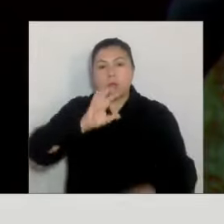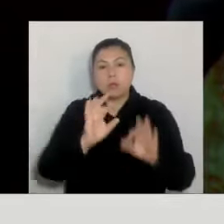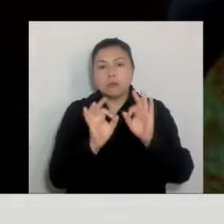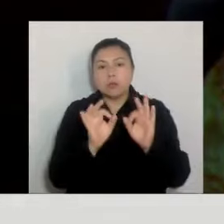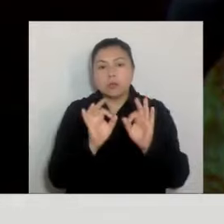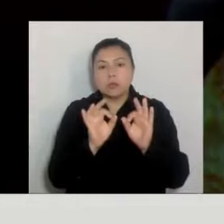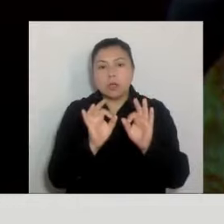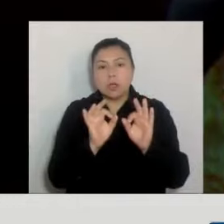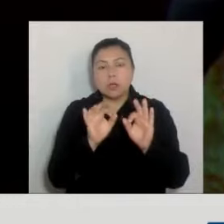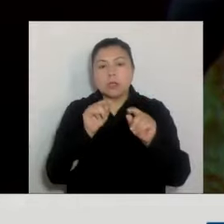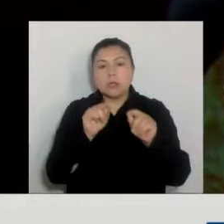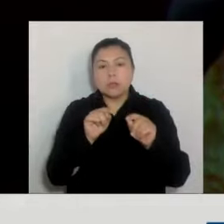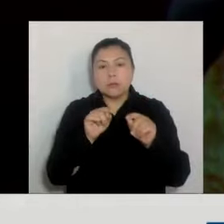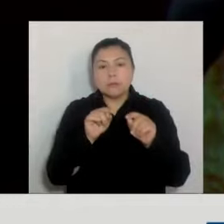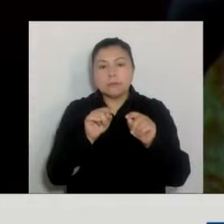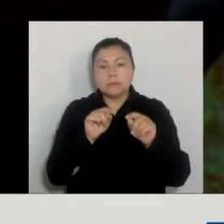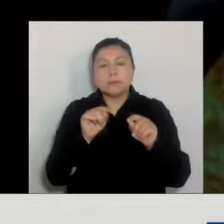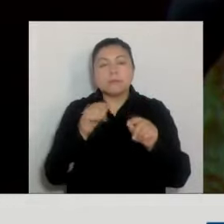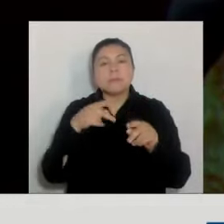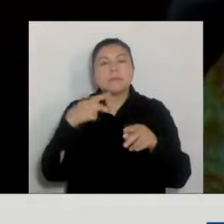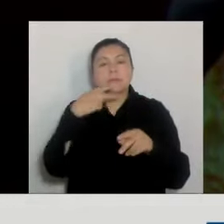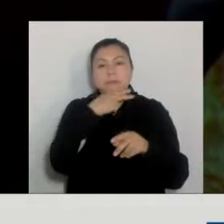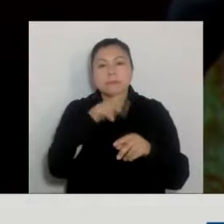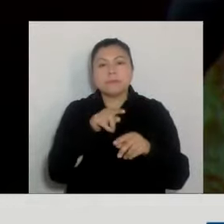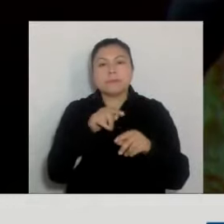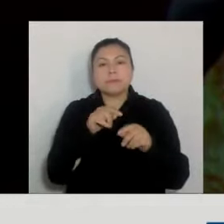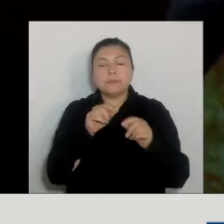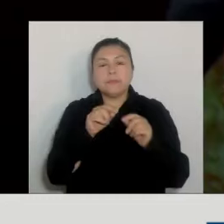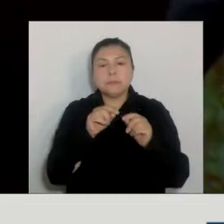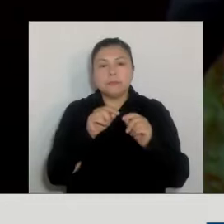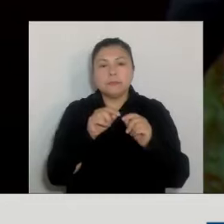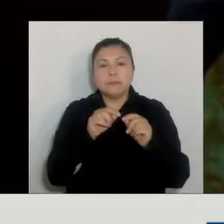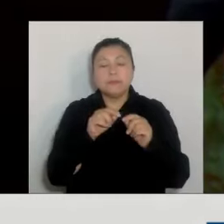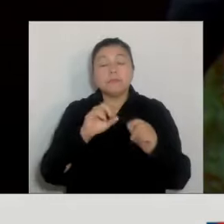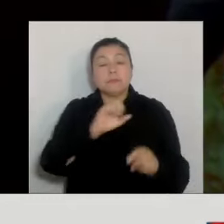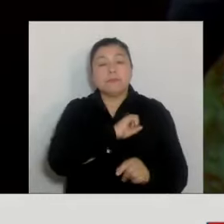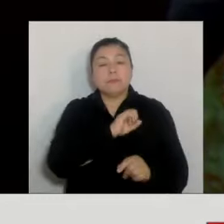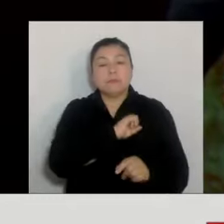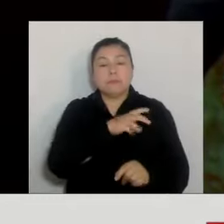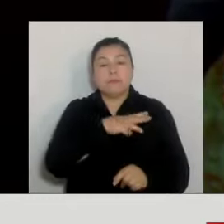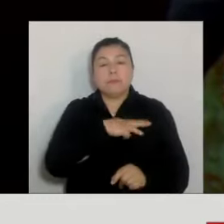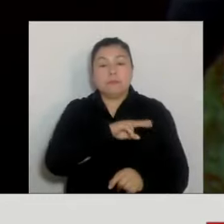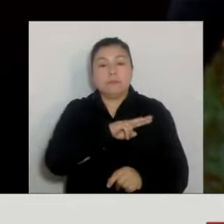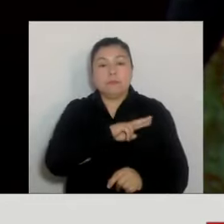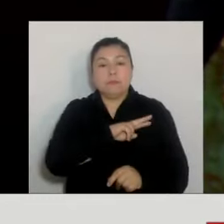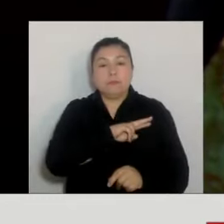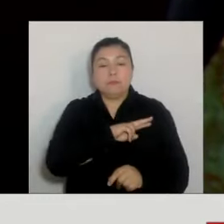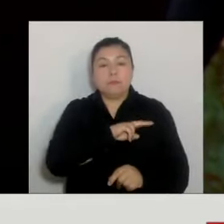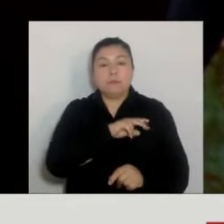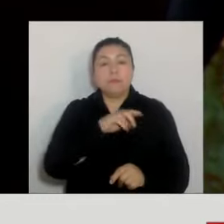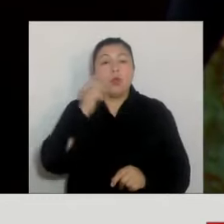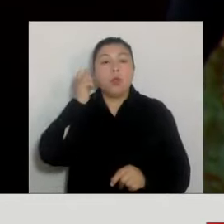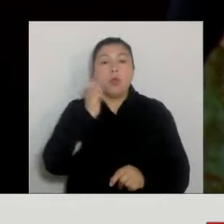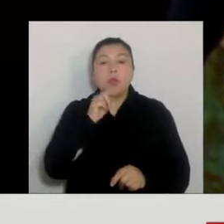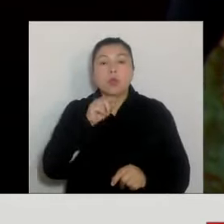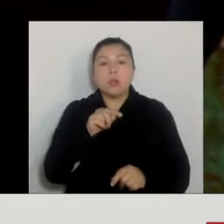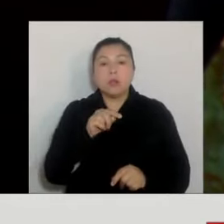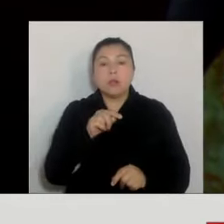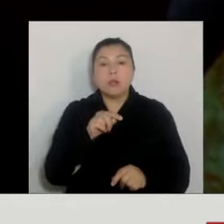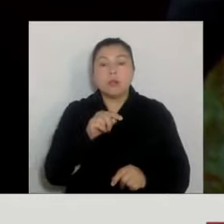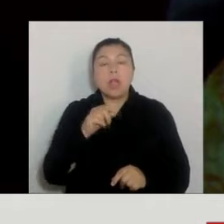los eventos climáticos que Aron a las regiones metropolitanas de Santiago de Valparaíso de ohigins del maule del biobío y de la